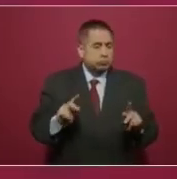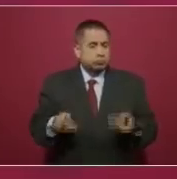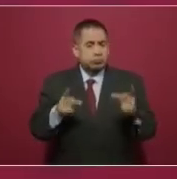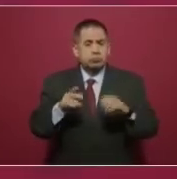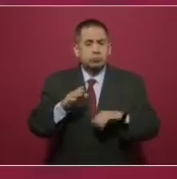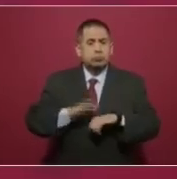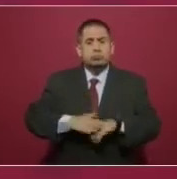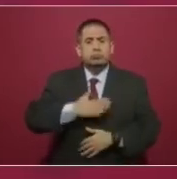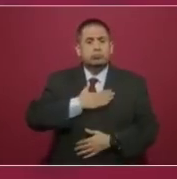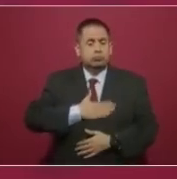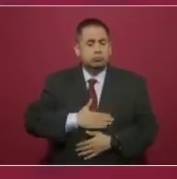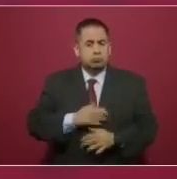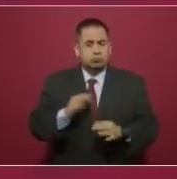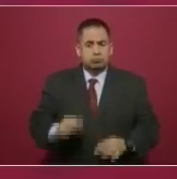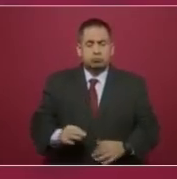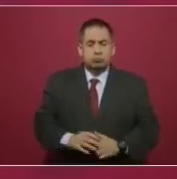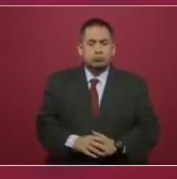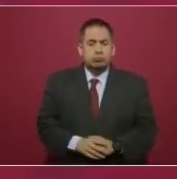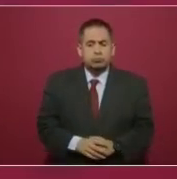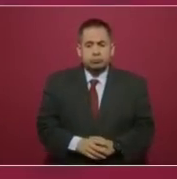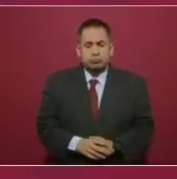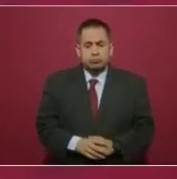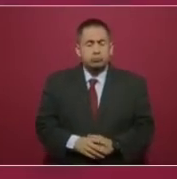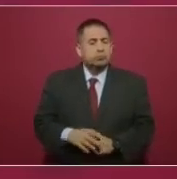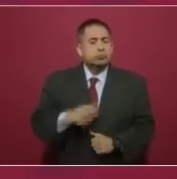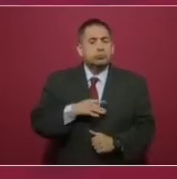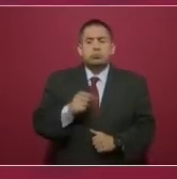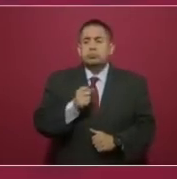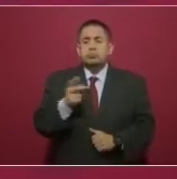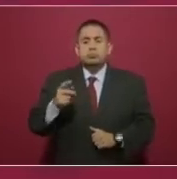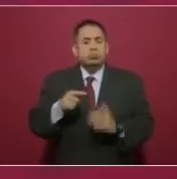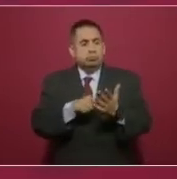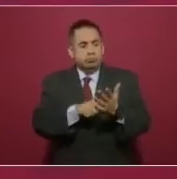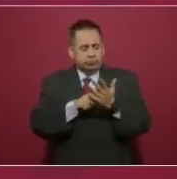justo. Hay ejemplos buenos.